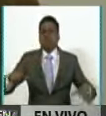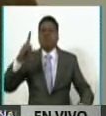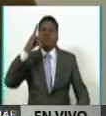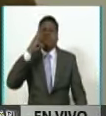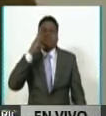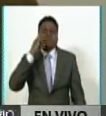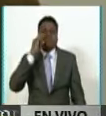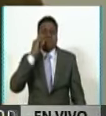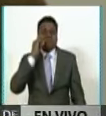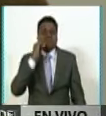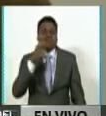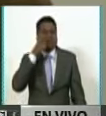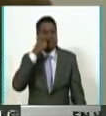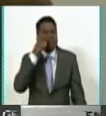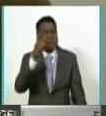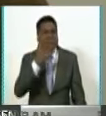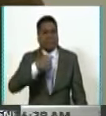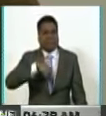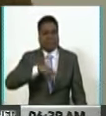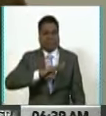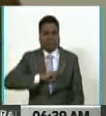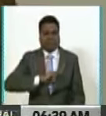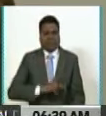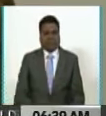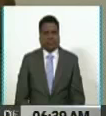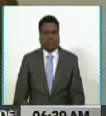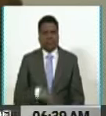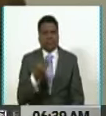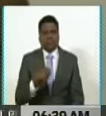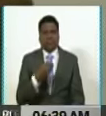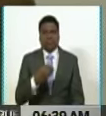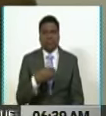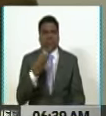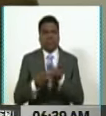popular de nuestro pueblo, como lo fue Fabricio Ojeda.